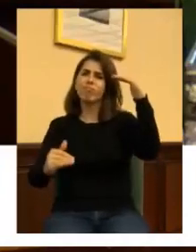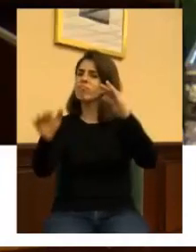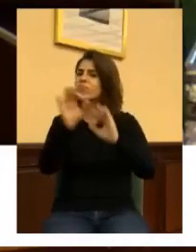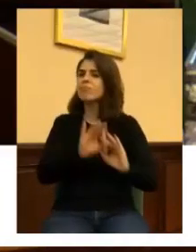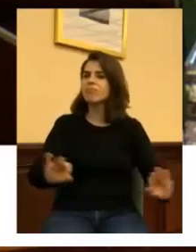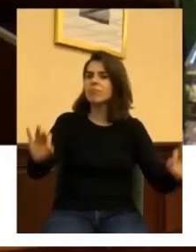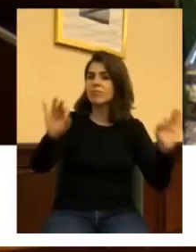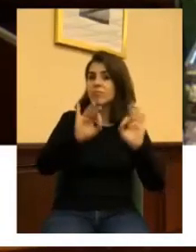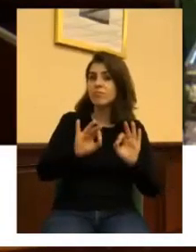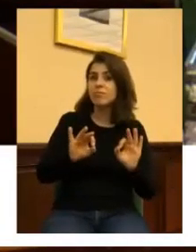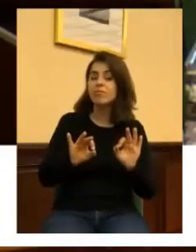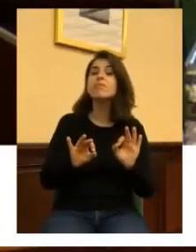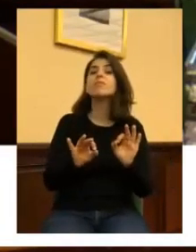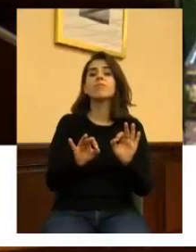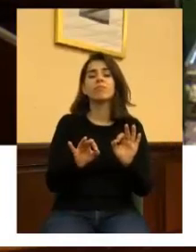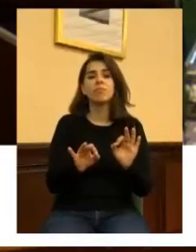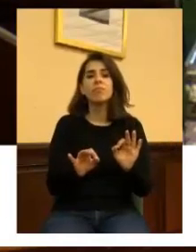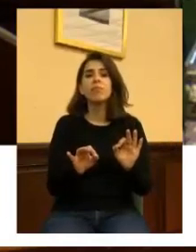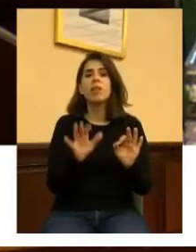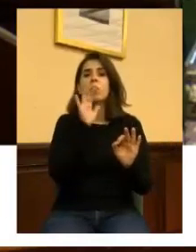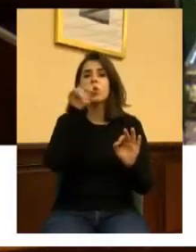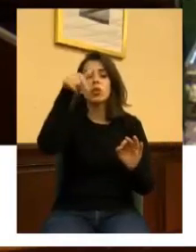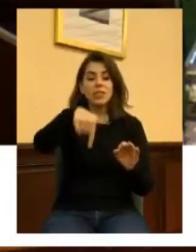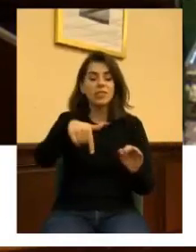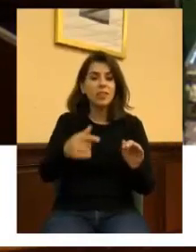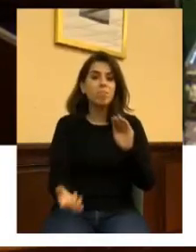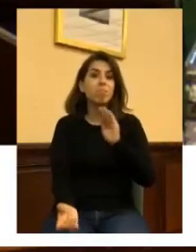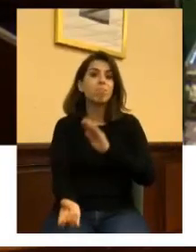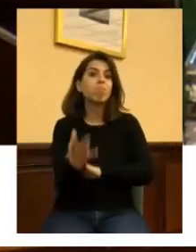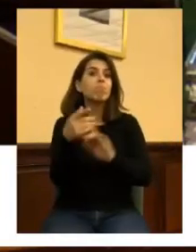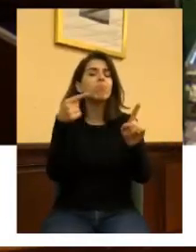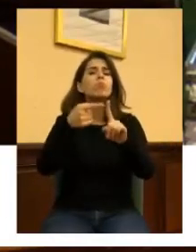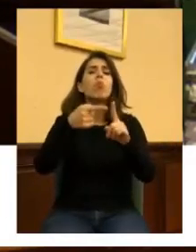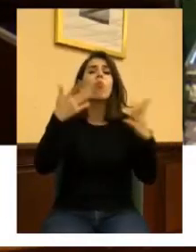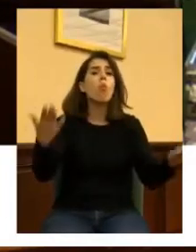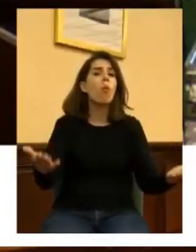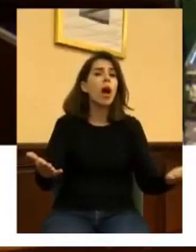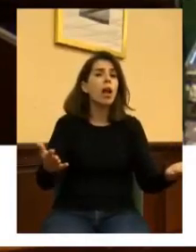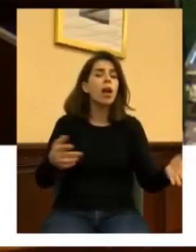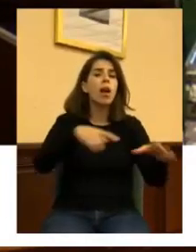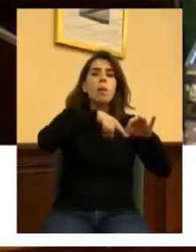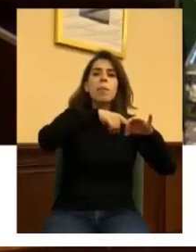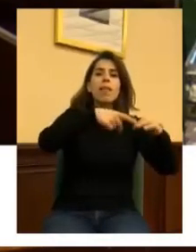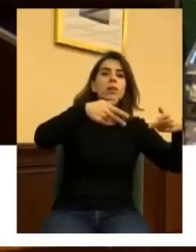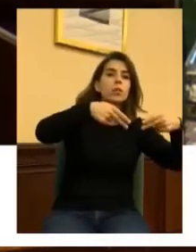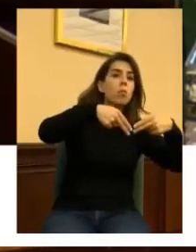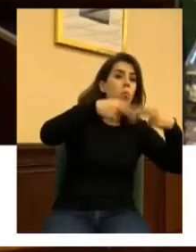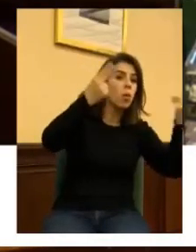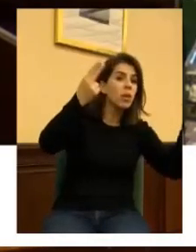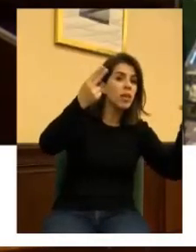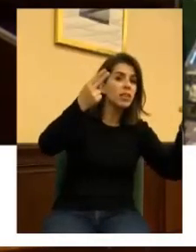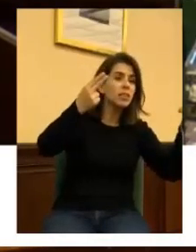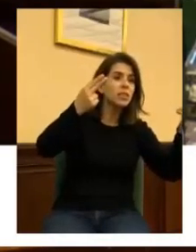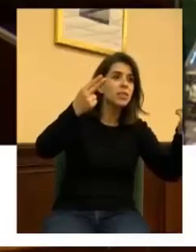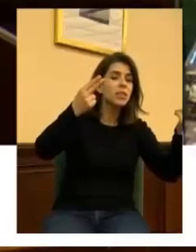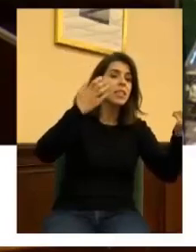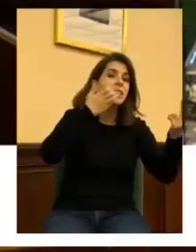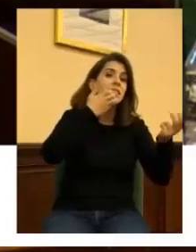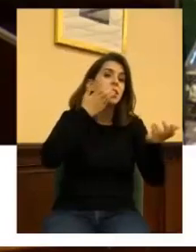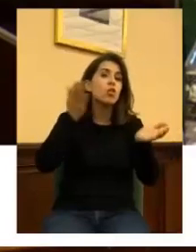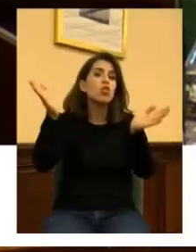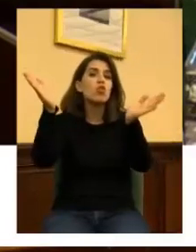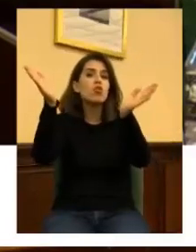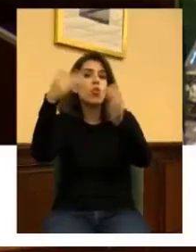alejado y mucho del objeto por el que fue creado, que era para complementar las plazas públicas allá donde no se